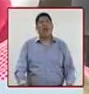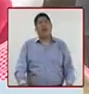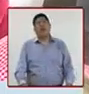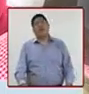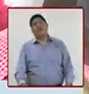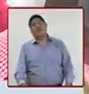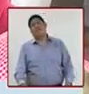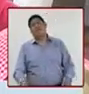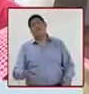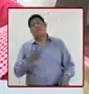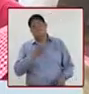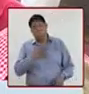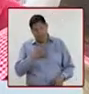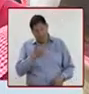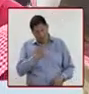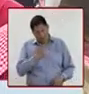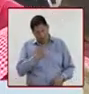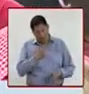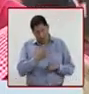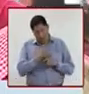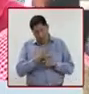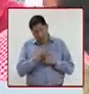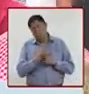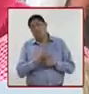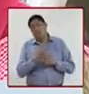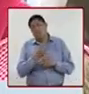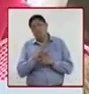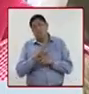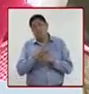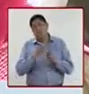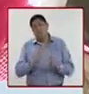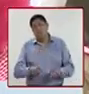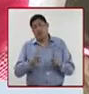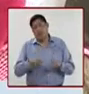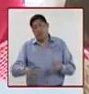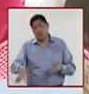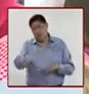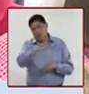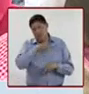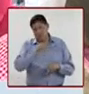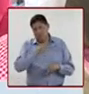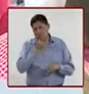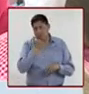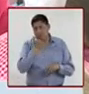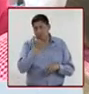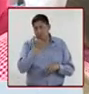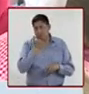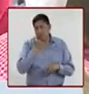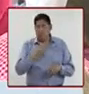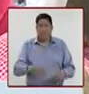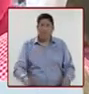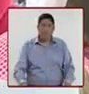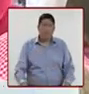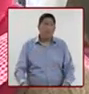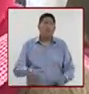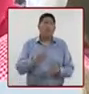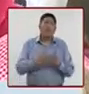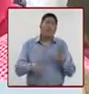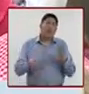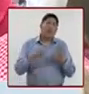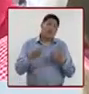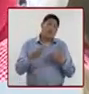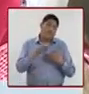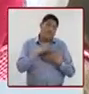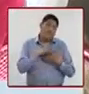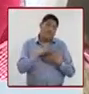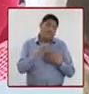para que para que me cuide y cuidarles a las personas, para que se vean también, que se cuiden. Además que era un negocio